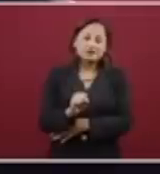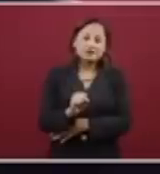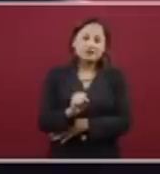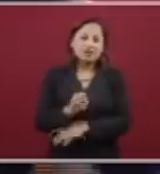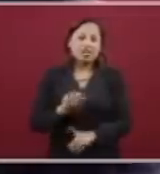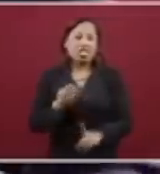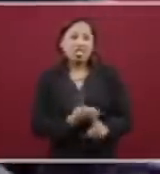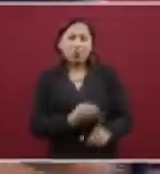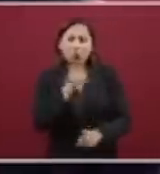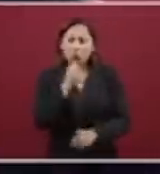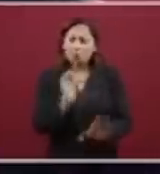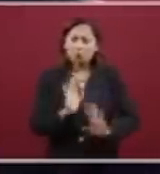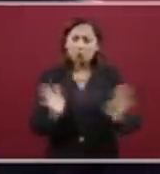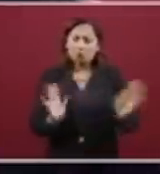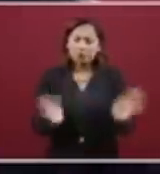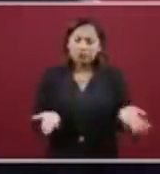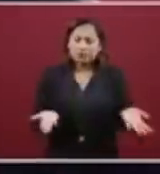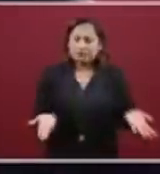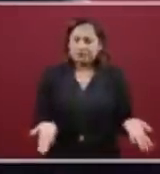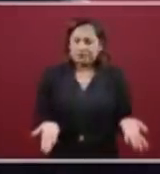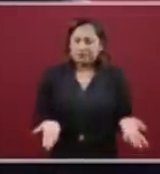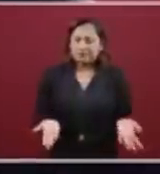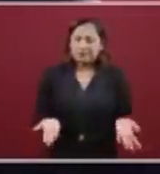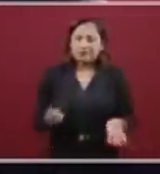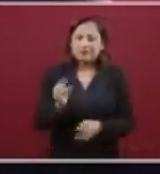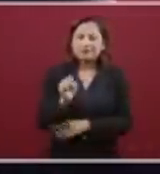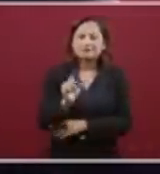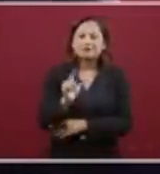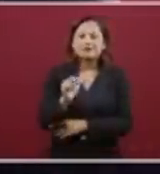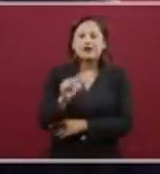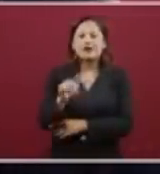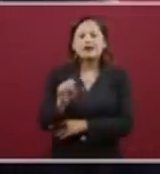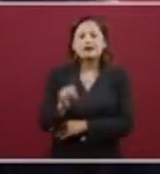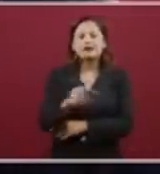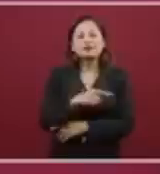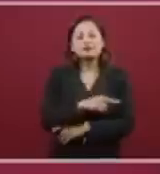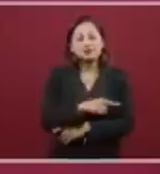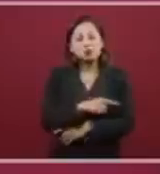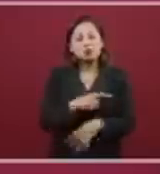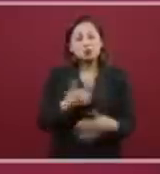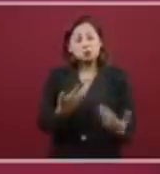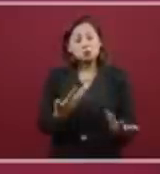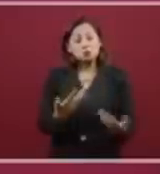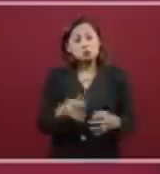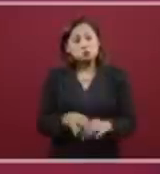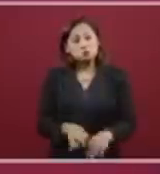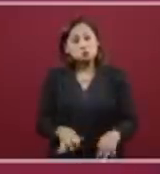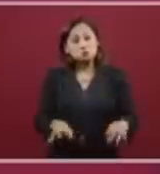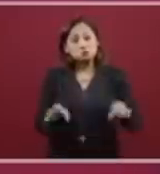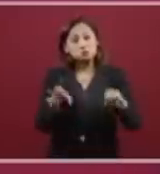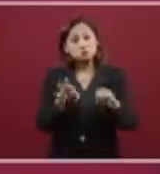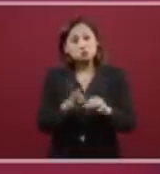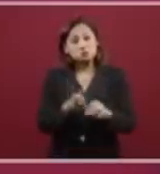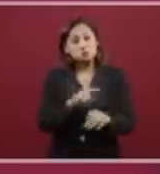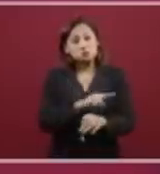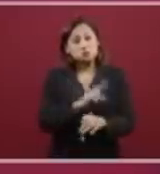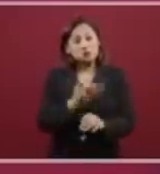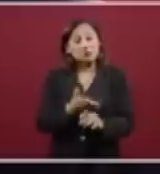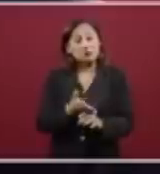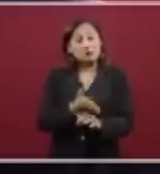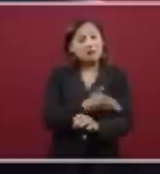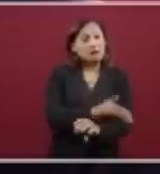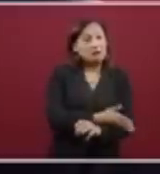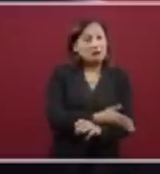y salinas tiene mucho que ves con la tragedia de méxico